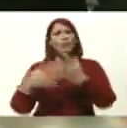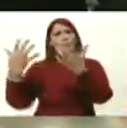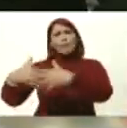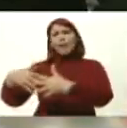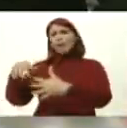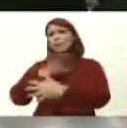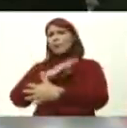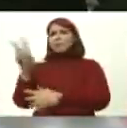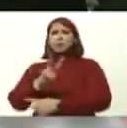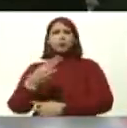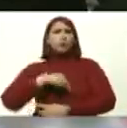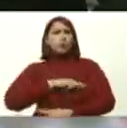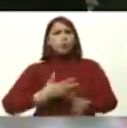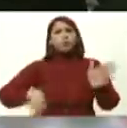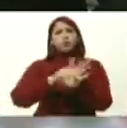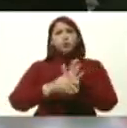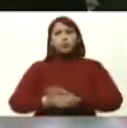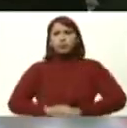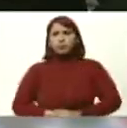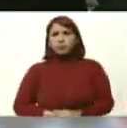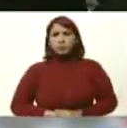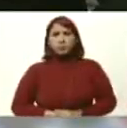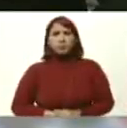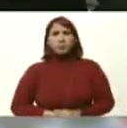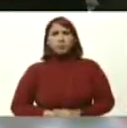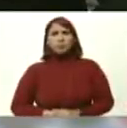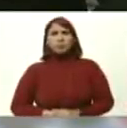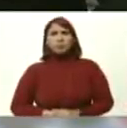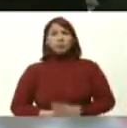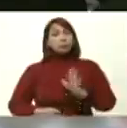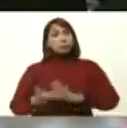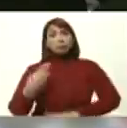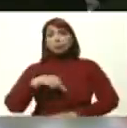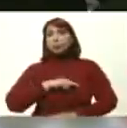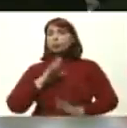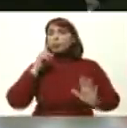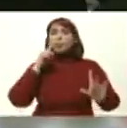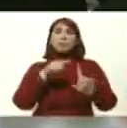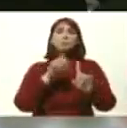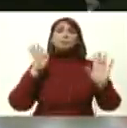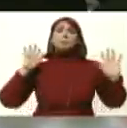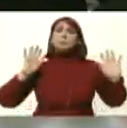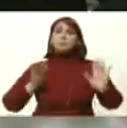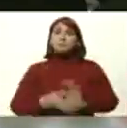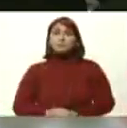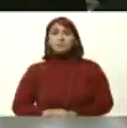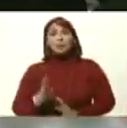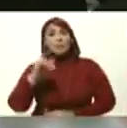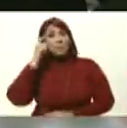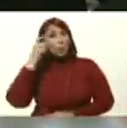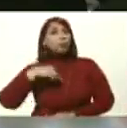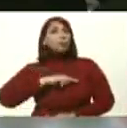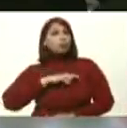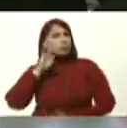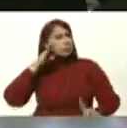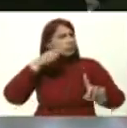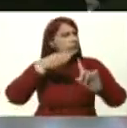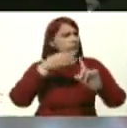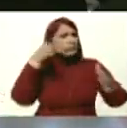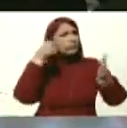venezolana y la vamos a recuperar. Y ahí vamos, mira, nosotros somos, Boris, somos